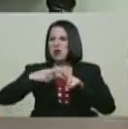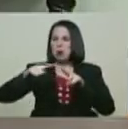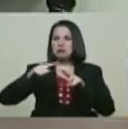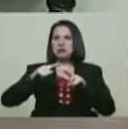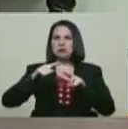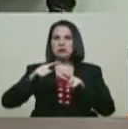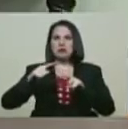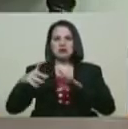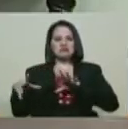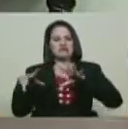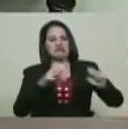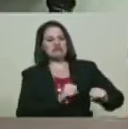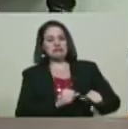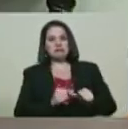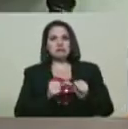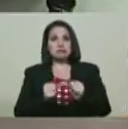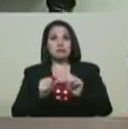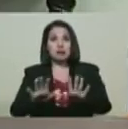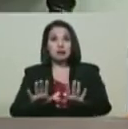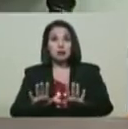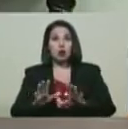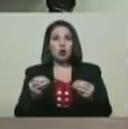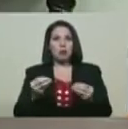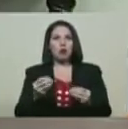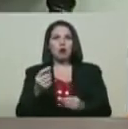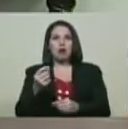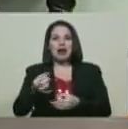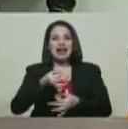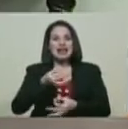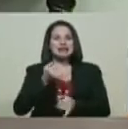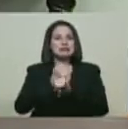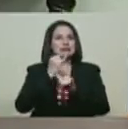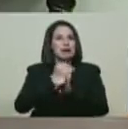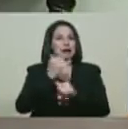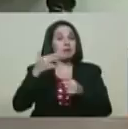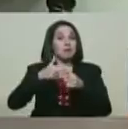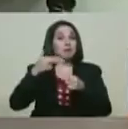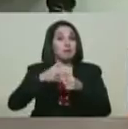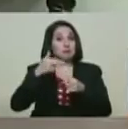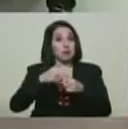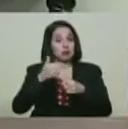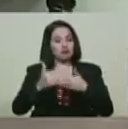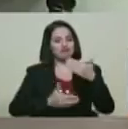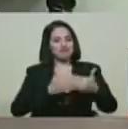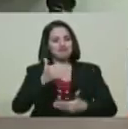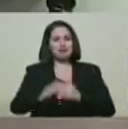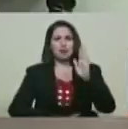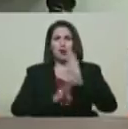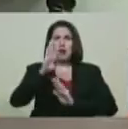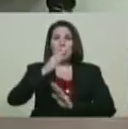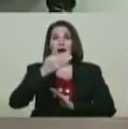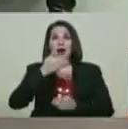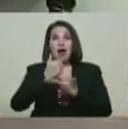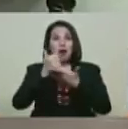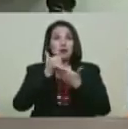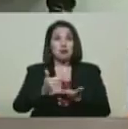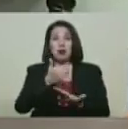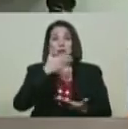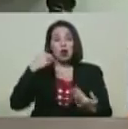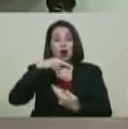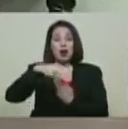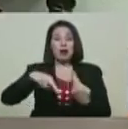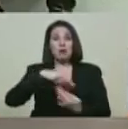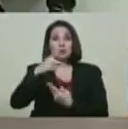tierra que nos detenga en el desarrollo de la criptomoneda, el petro, que va a ayudar a una gran